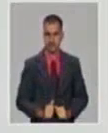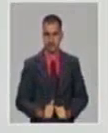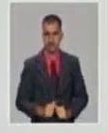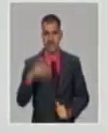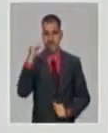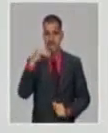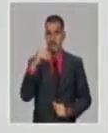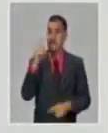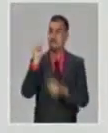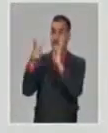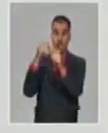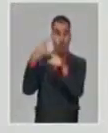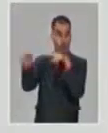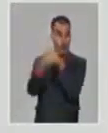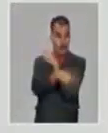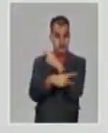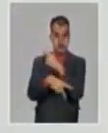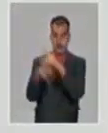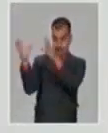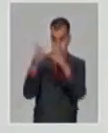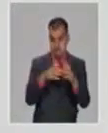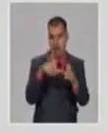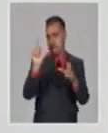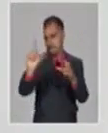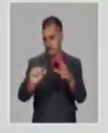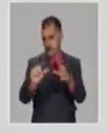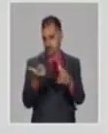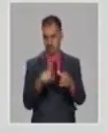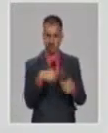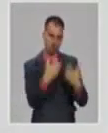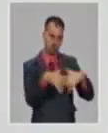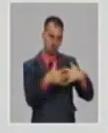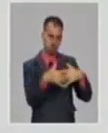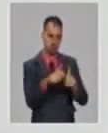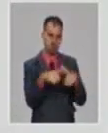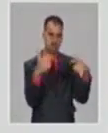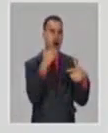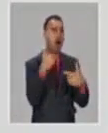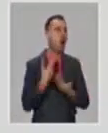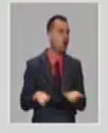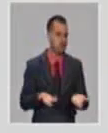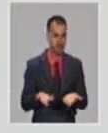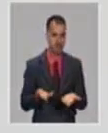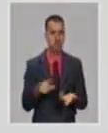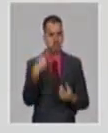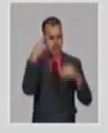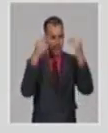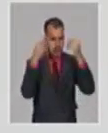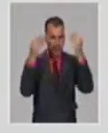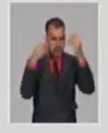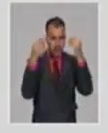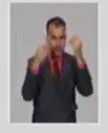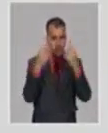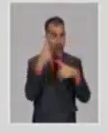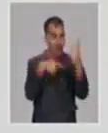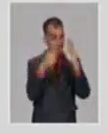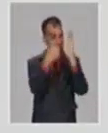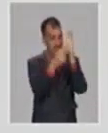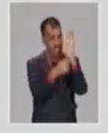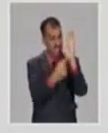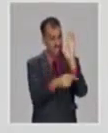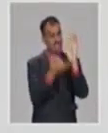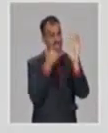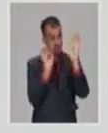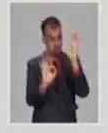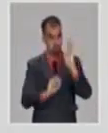de importaciones. Por lo tanto, evaluamos ahí un grupo de dificultades importantes en ese